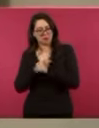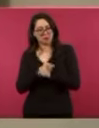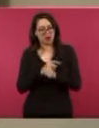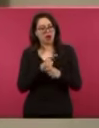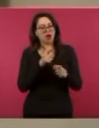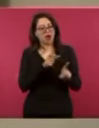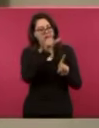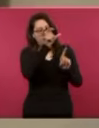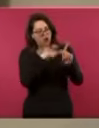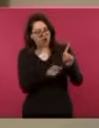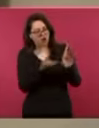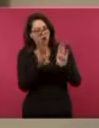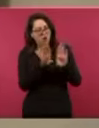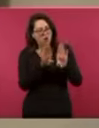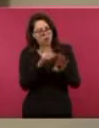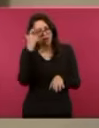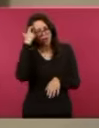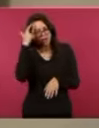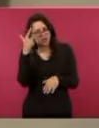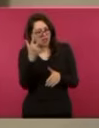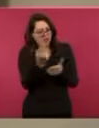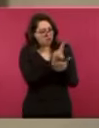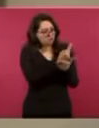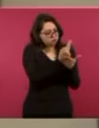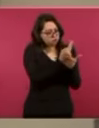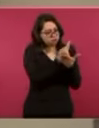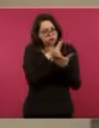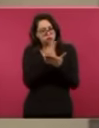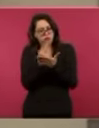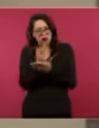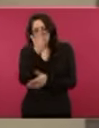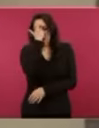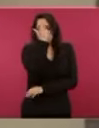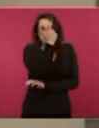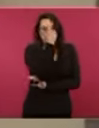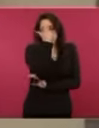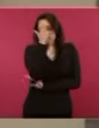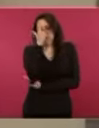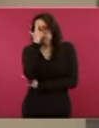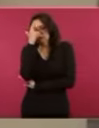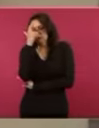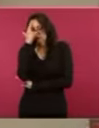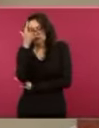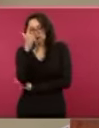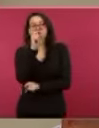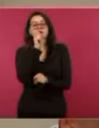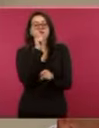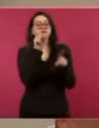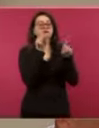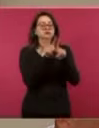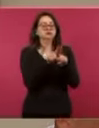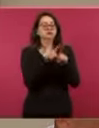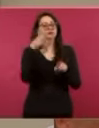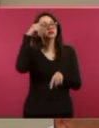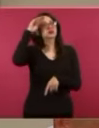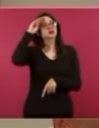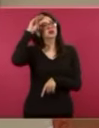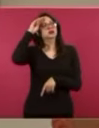creación del personaje, quienes fueron sus autores y colaboradores, cómo se colocó en el